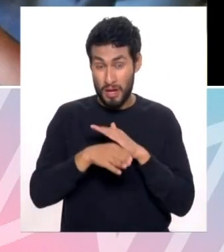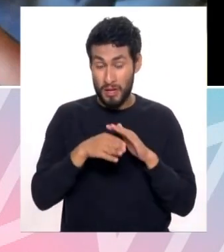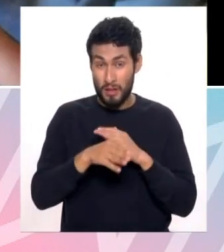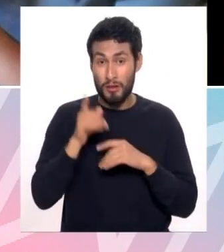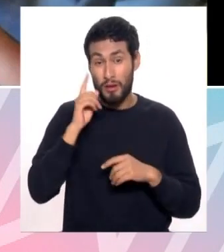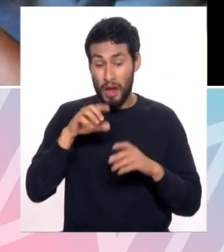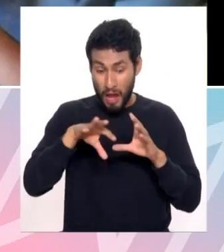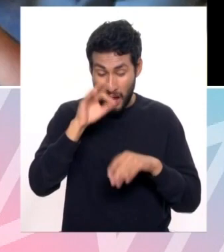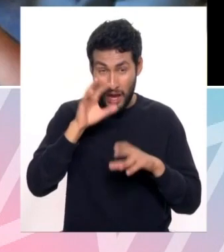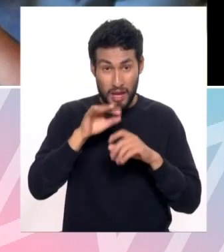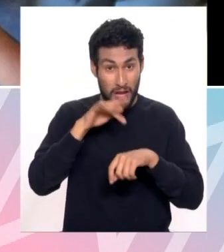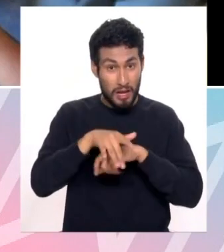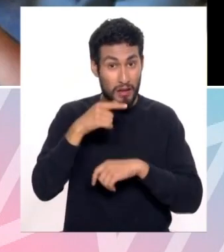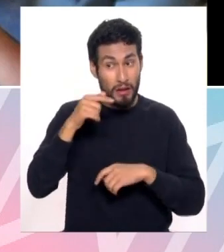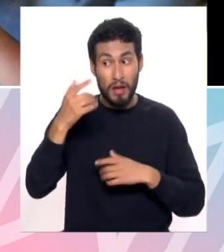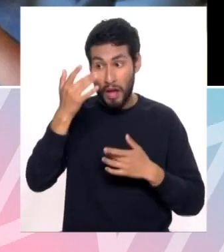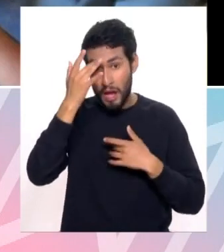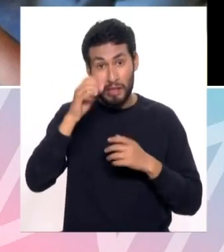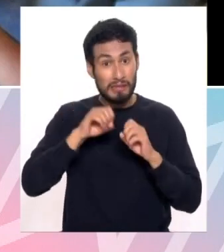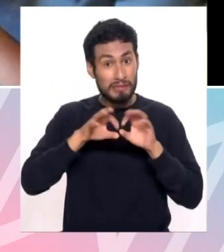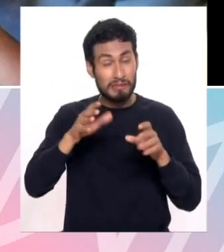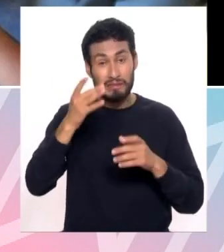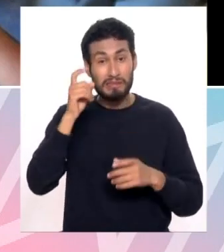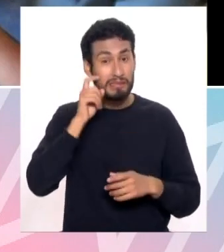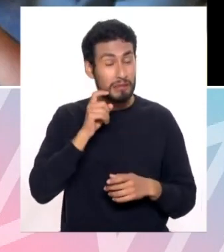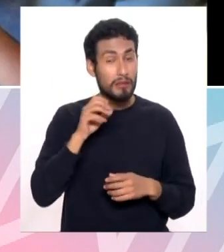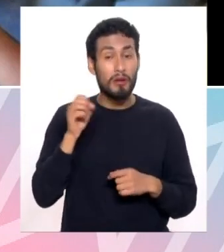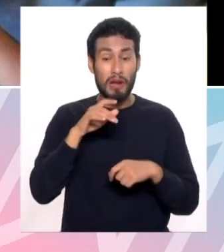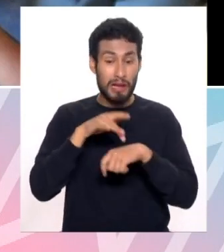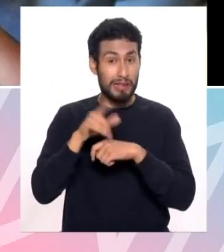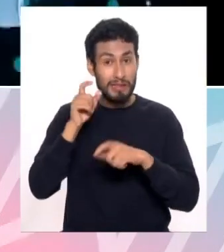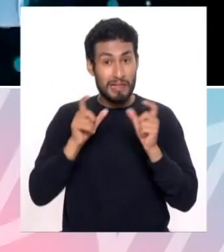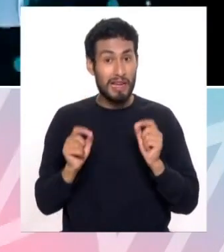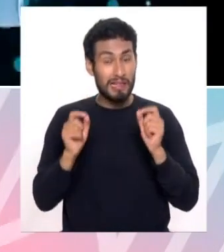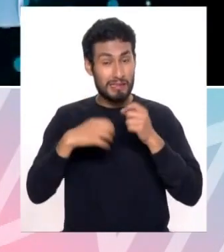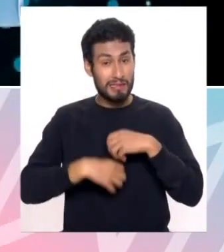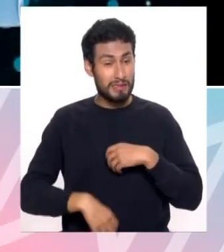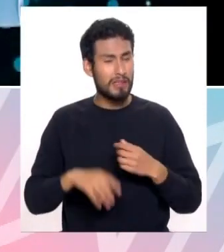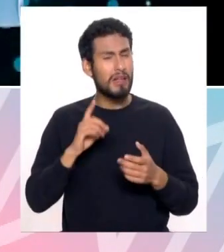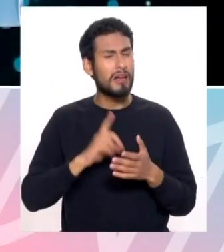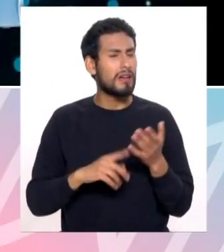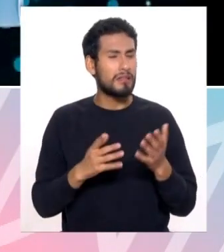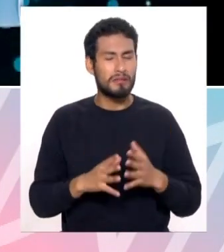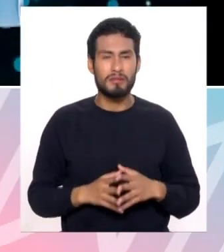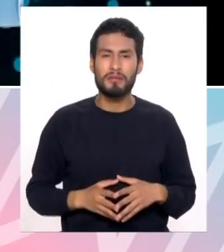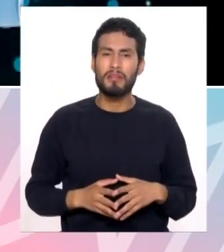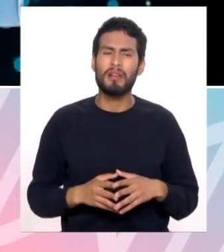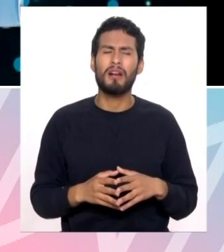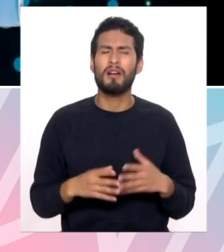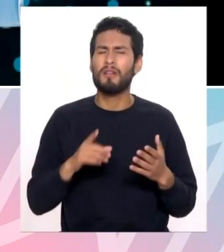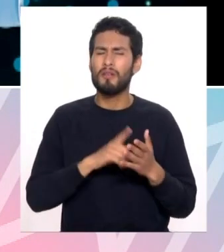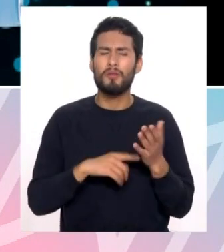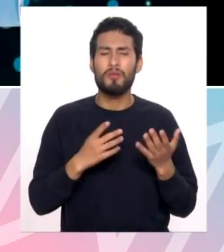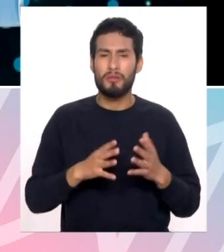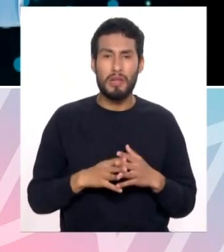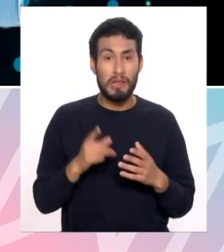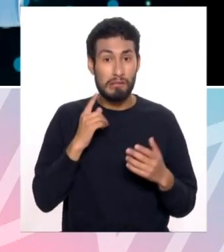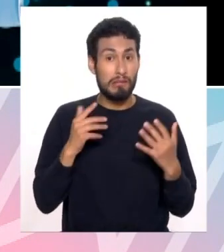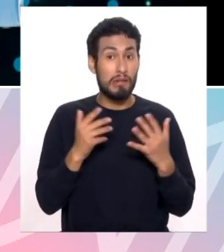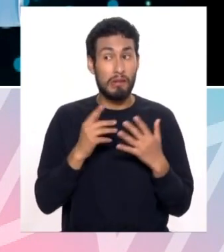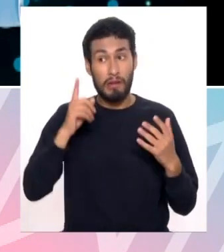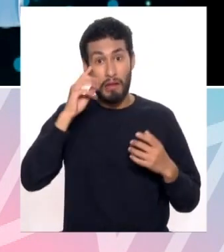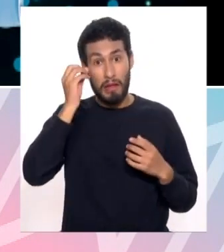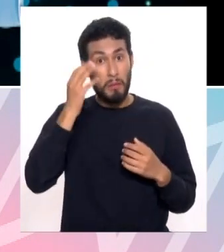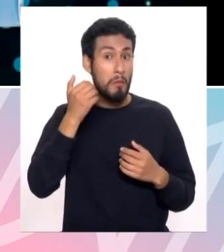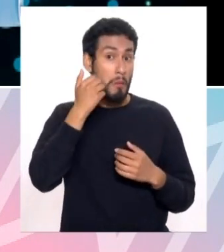métodos de detección de infecciones de transmisión sexual, detección temprana de cáncer de cuello uterino, ha sido el temor o